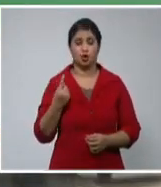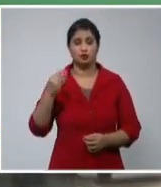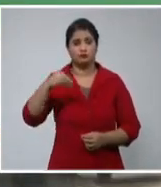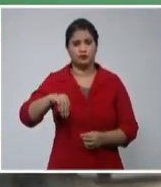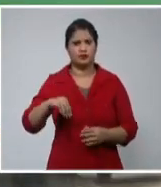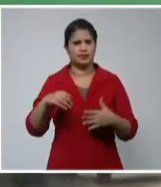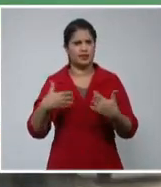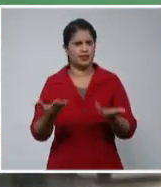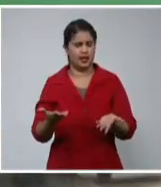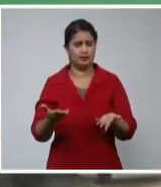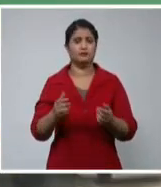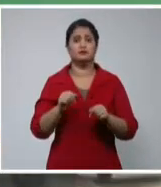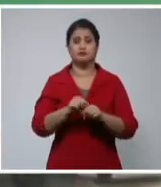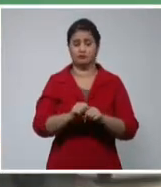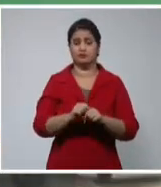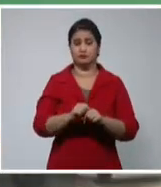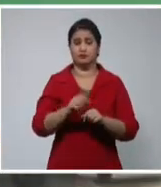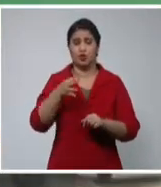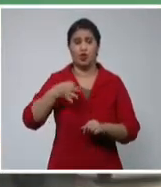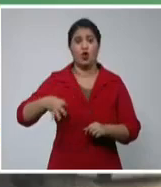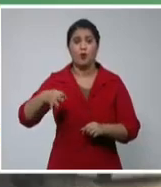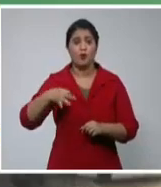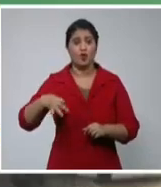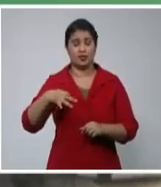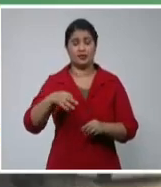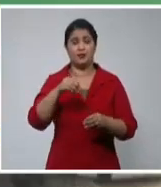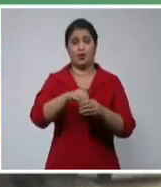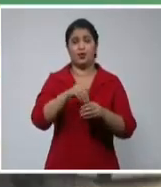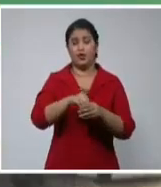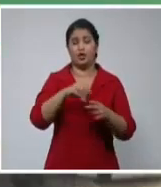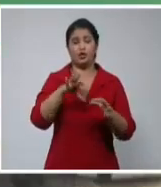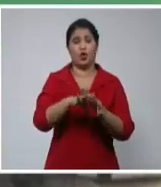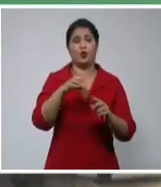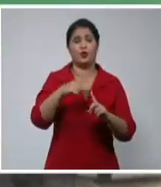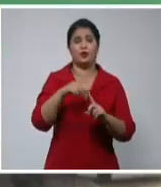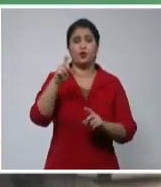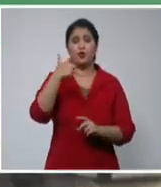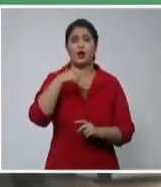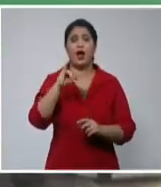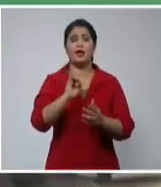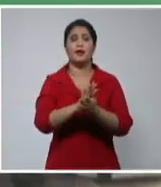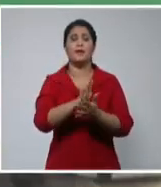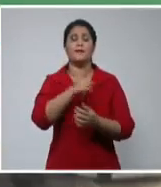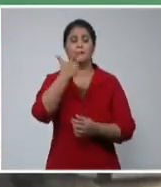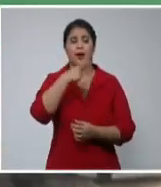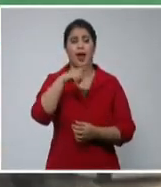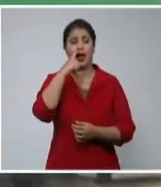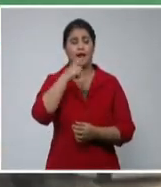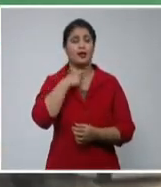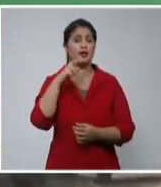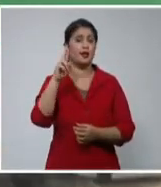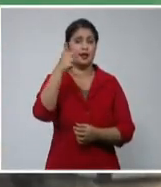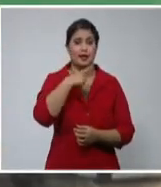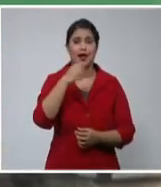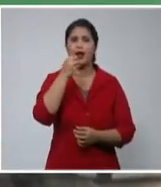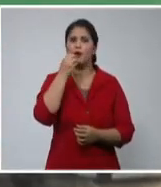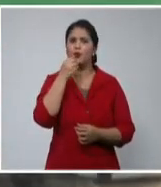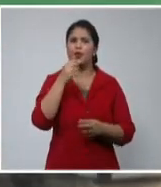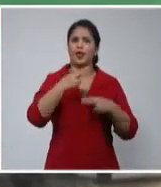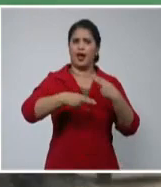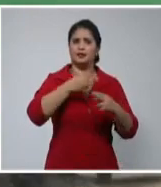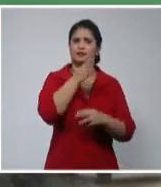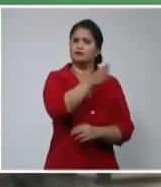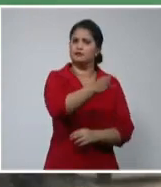de Caimanera que tiene transporte automotor pueda realizar los recorridos que hacía